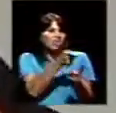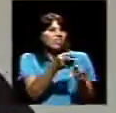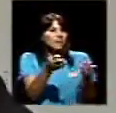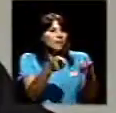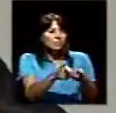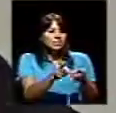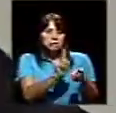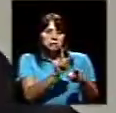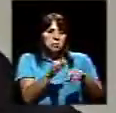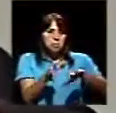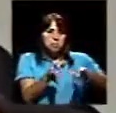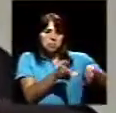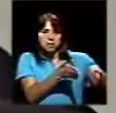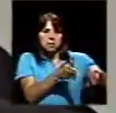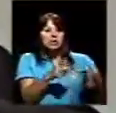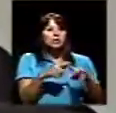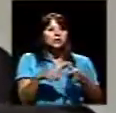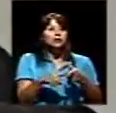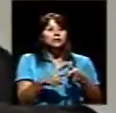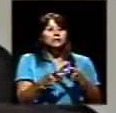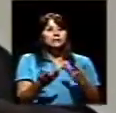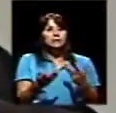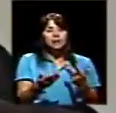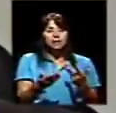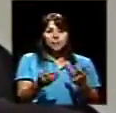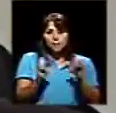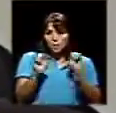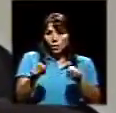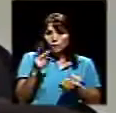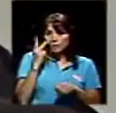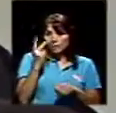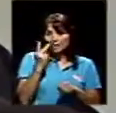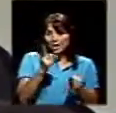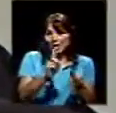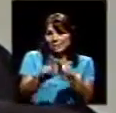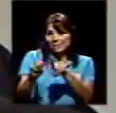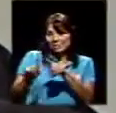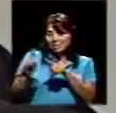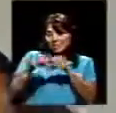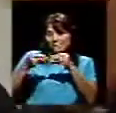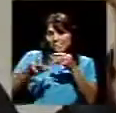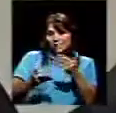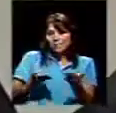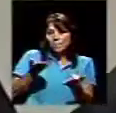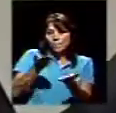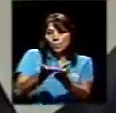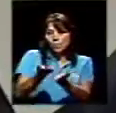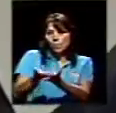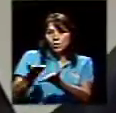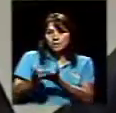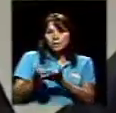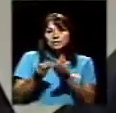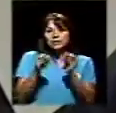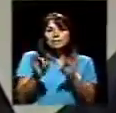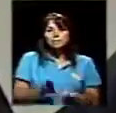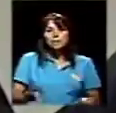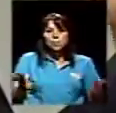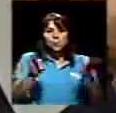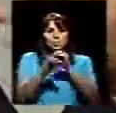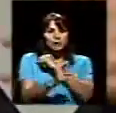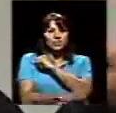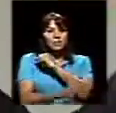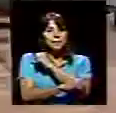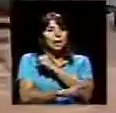hay una serie de propuestas que es importante que el país se aboque a